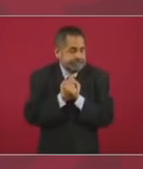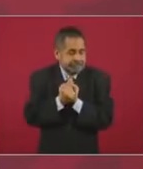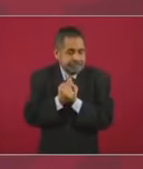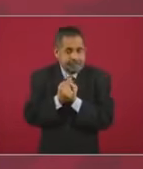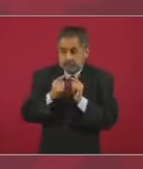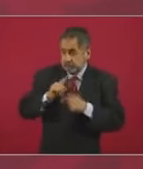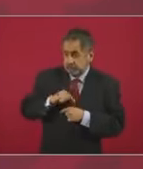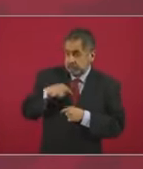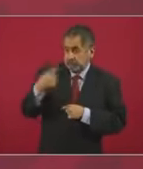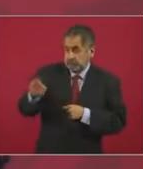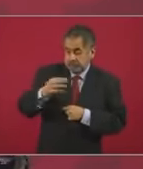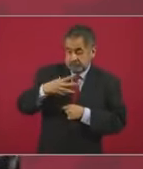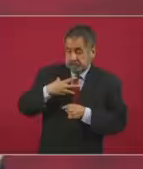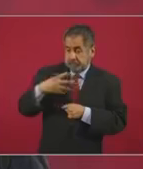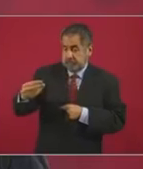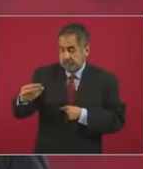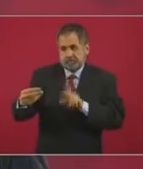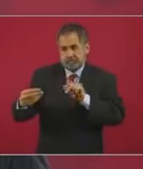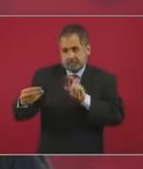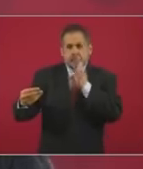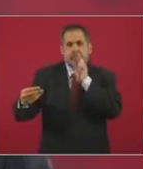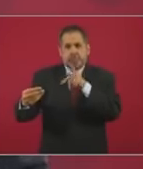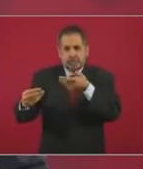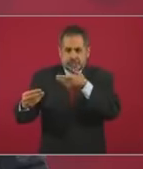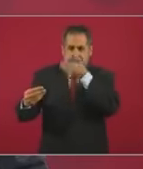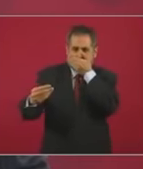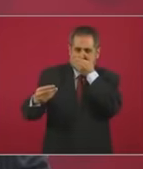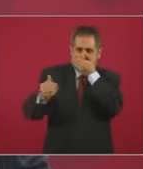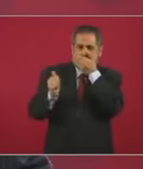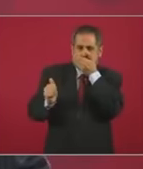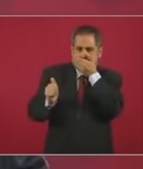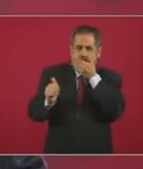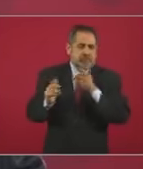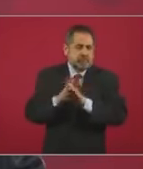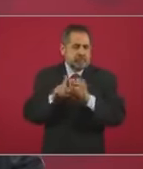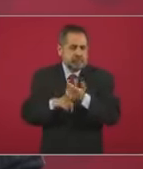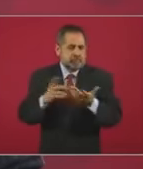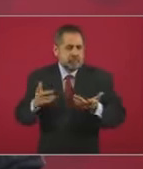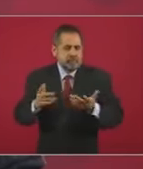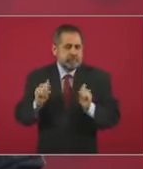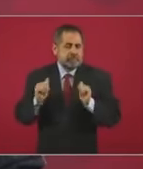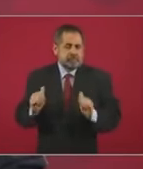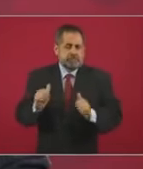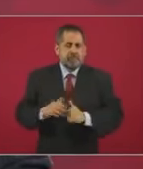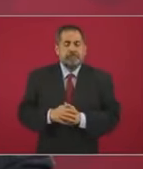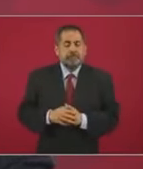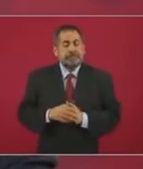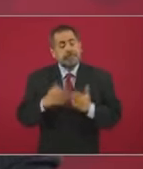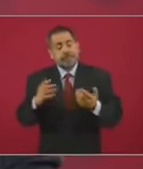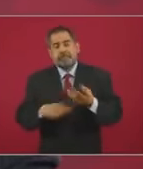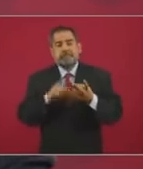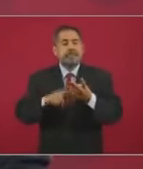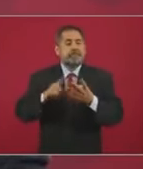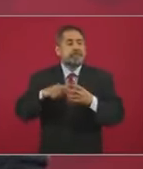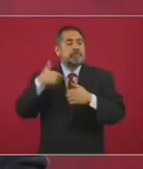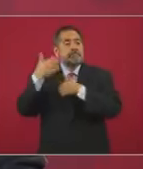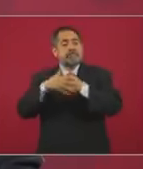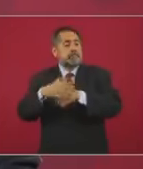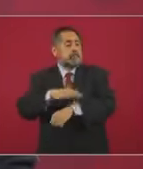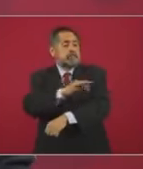demás personas. Estas son las medidas y finalmente la esperanza. Las vacunas están en